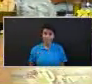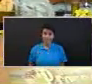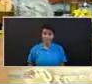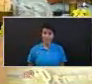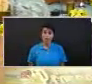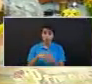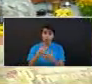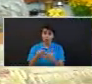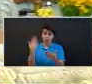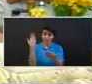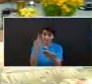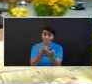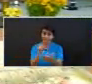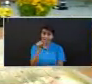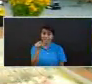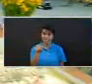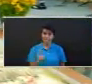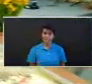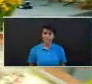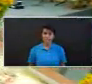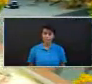cuando usted llegue allí,